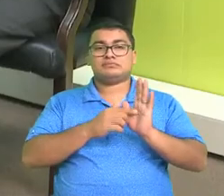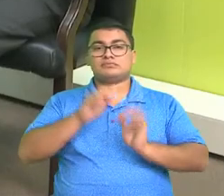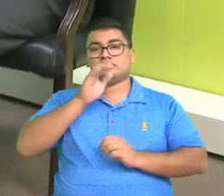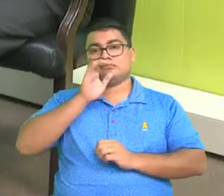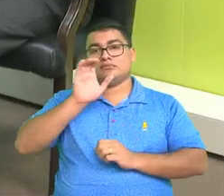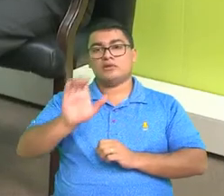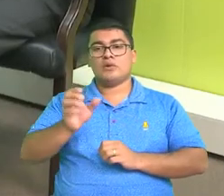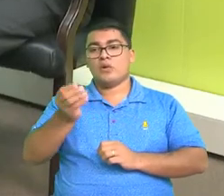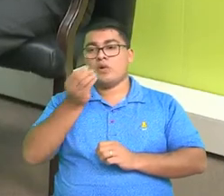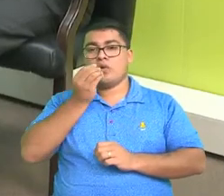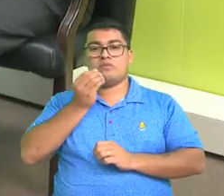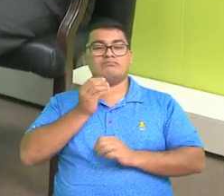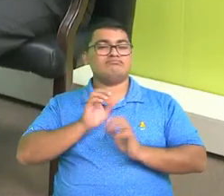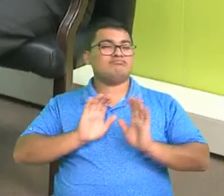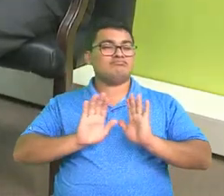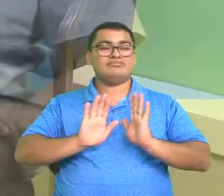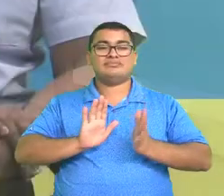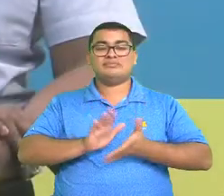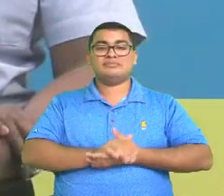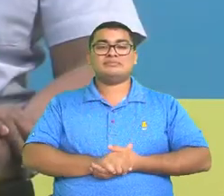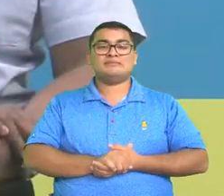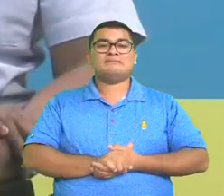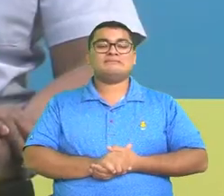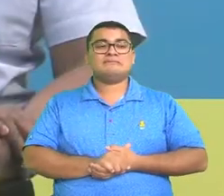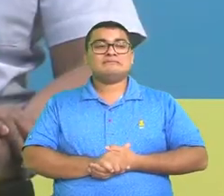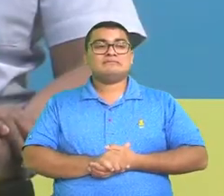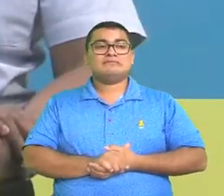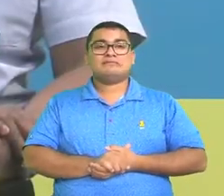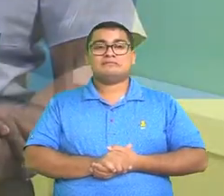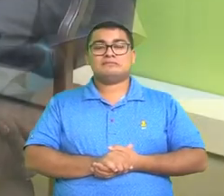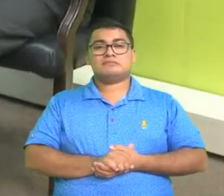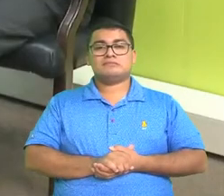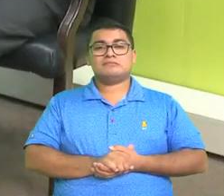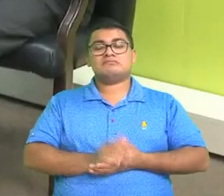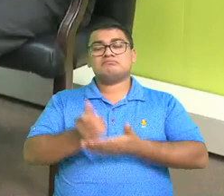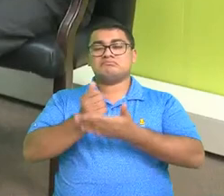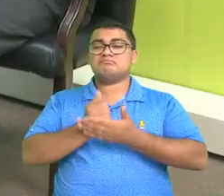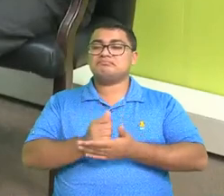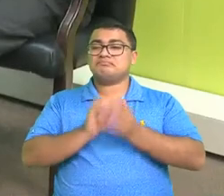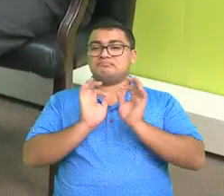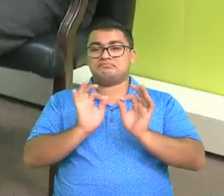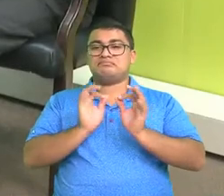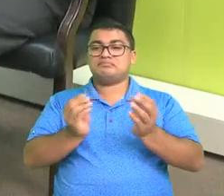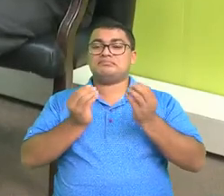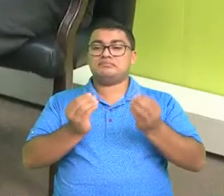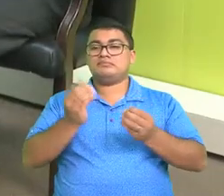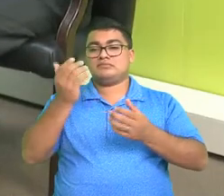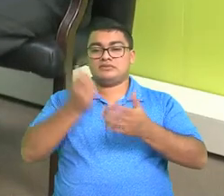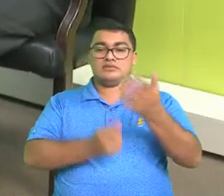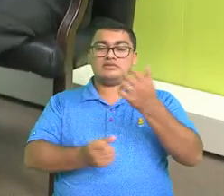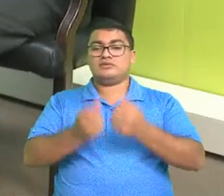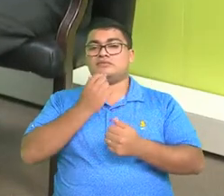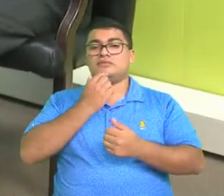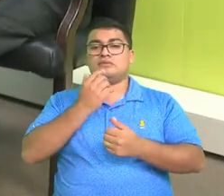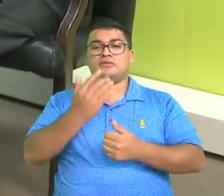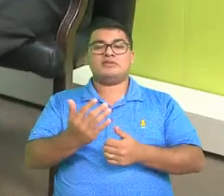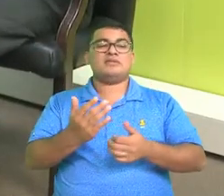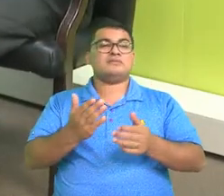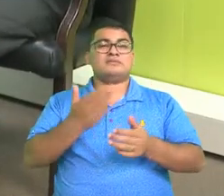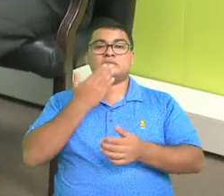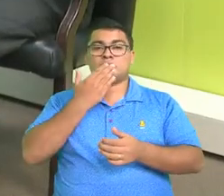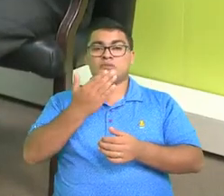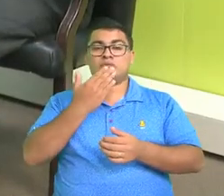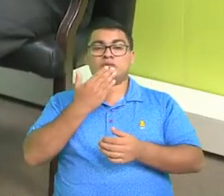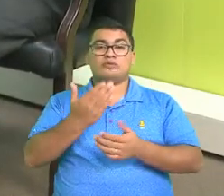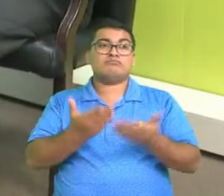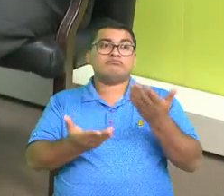no come mucho, por ejemplo, también. Sí, pues nos ayudan bastante esas leches porque estimulan a veces